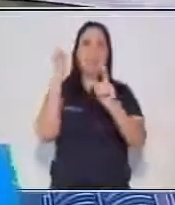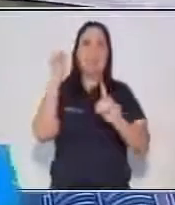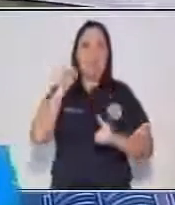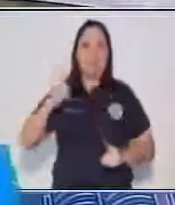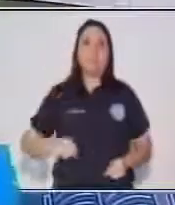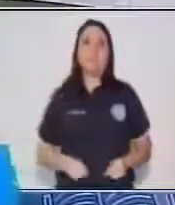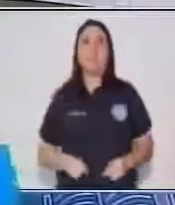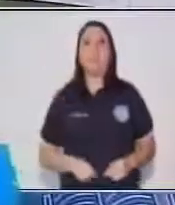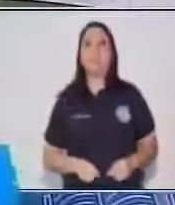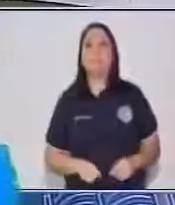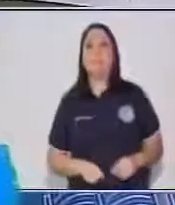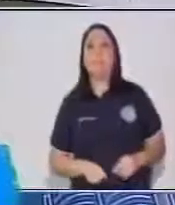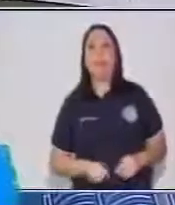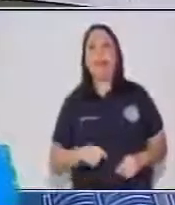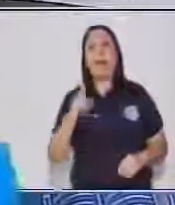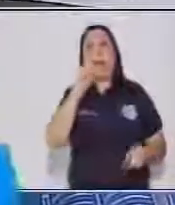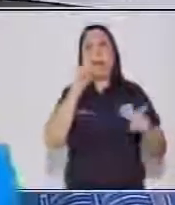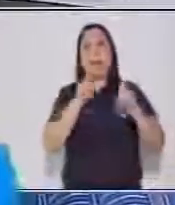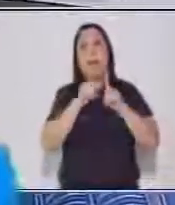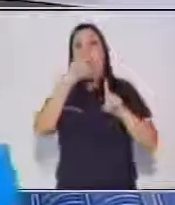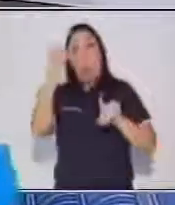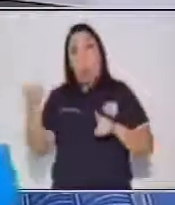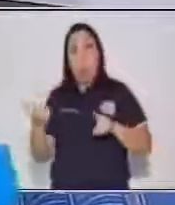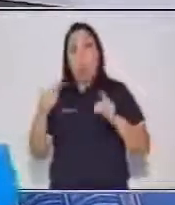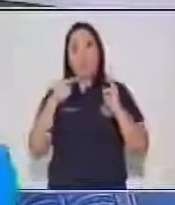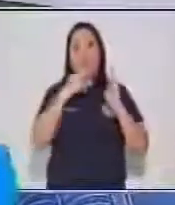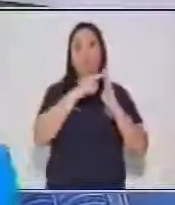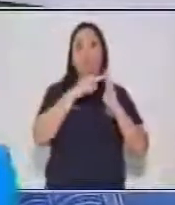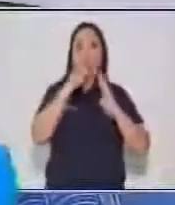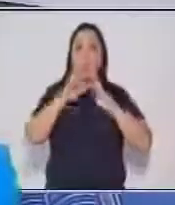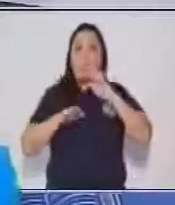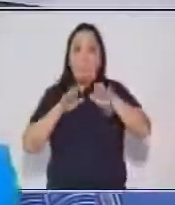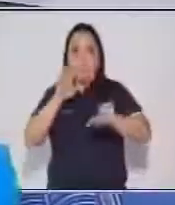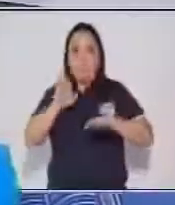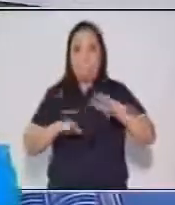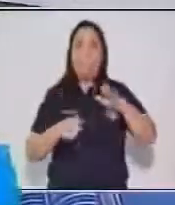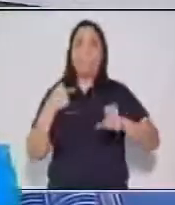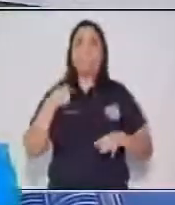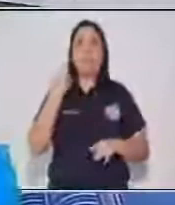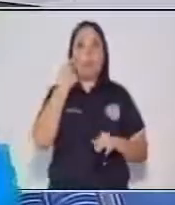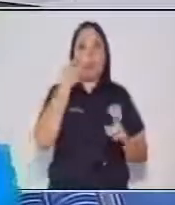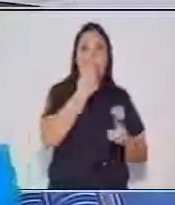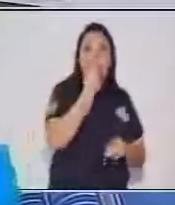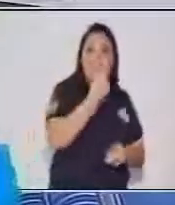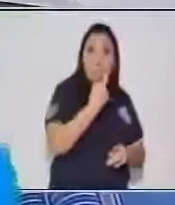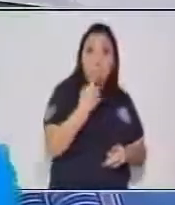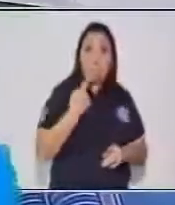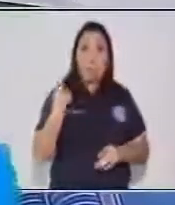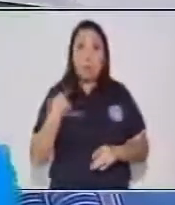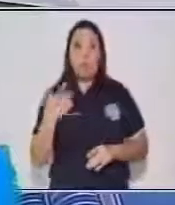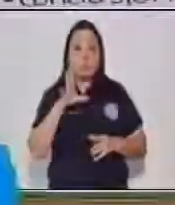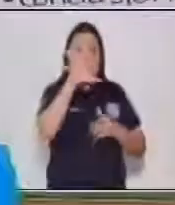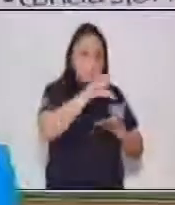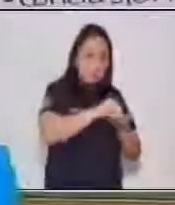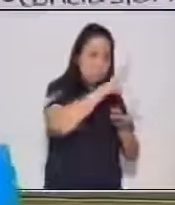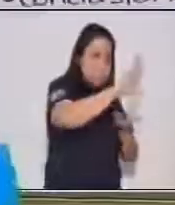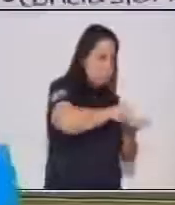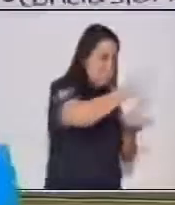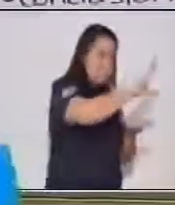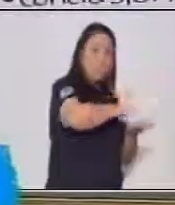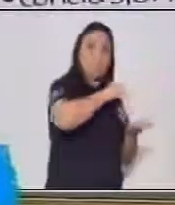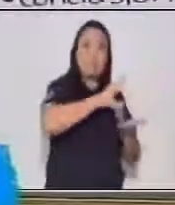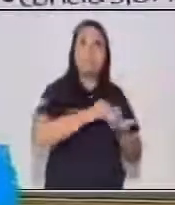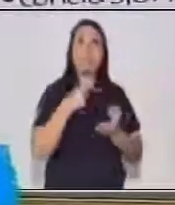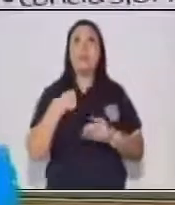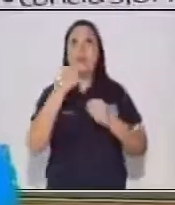Otro de los pasos dentro de la fase de preparación es la búsqueda y recopilación de